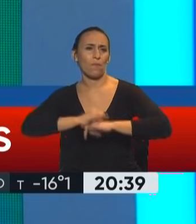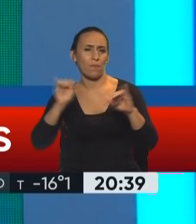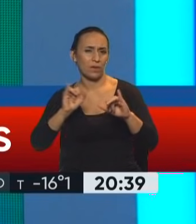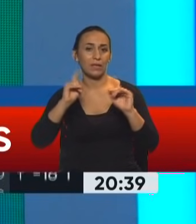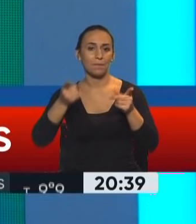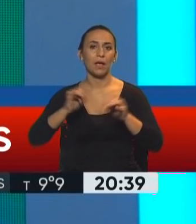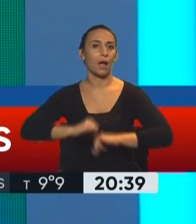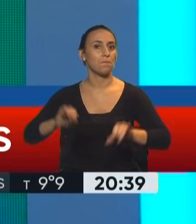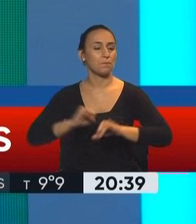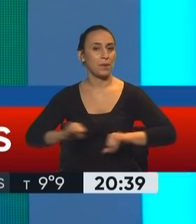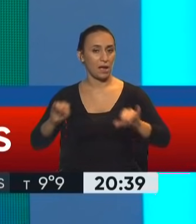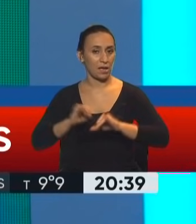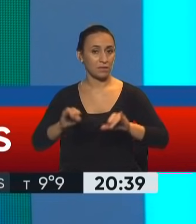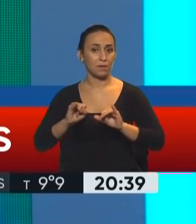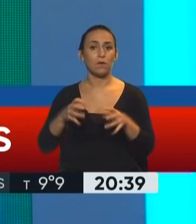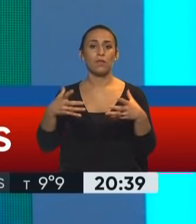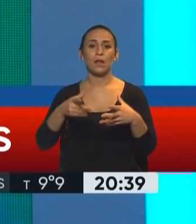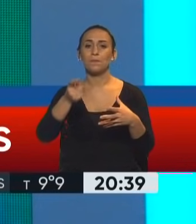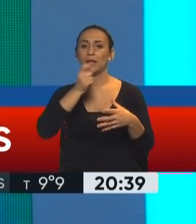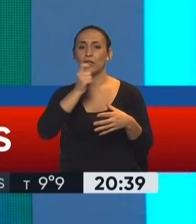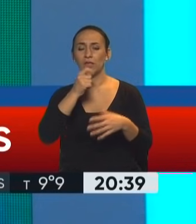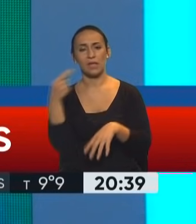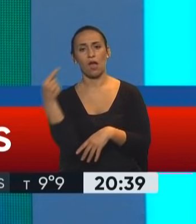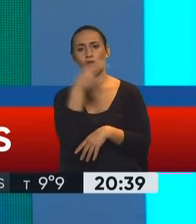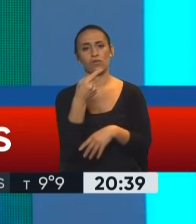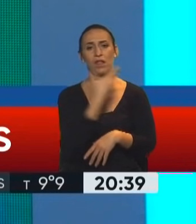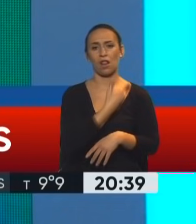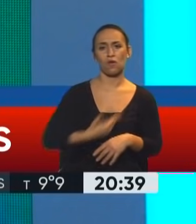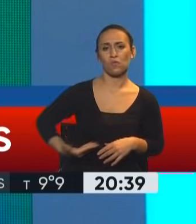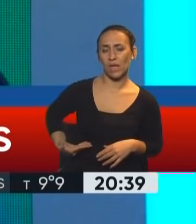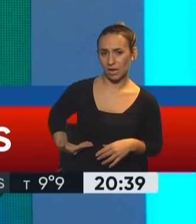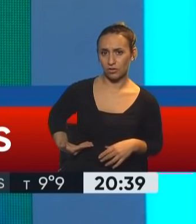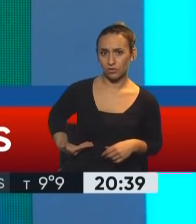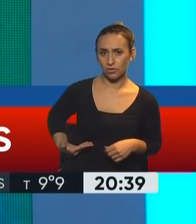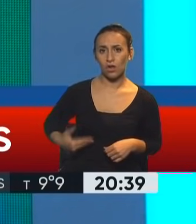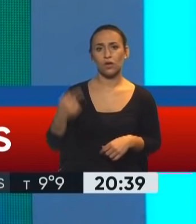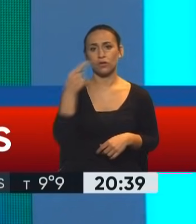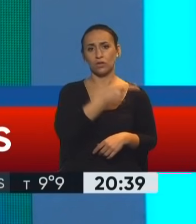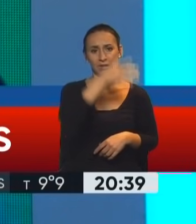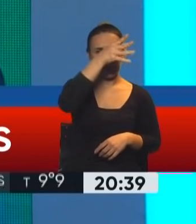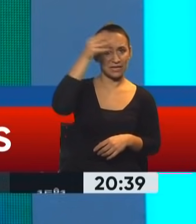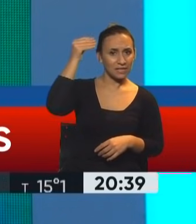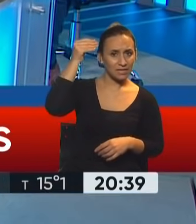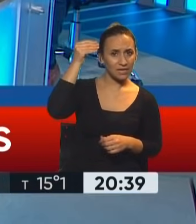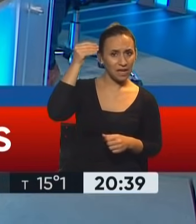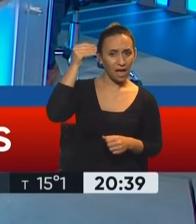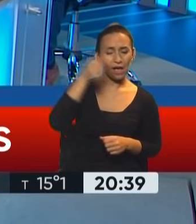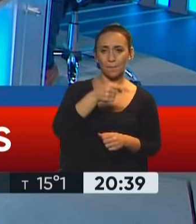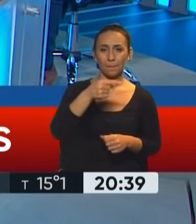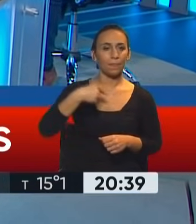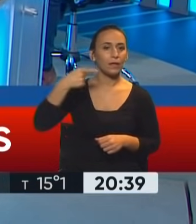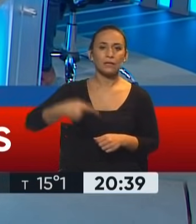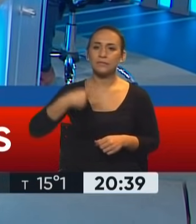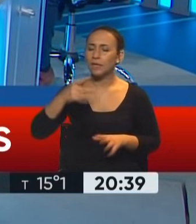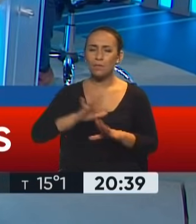campaña permanente del periodismo contra el gobierno y contra Cristina Kirchner, que ha sido todo el